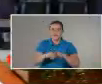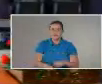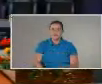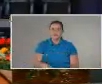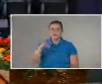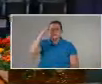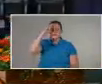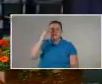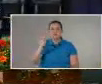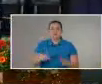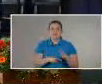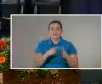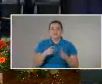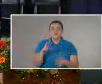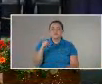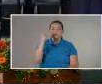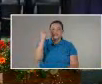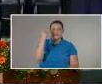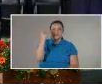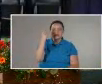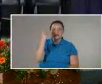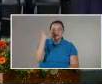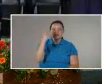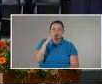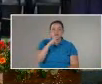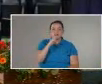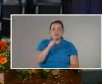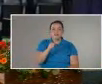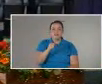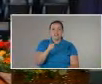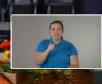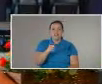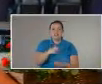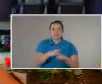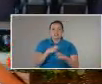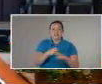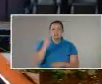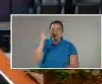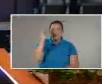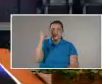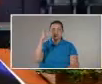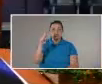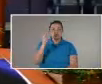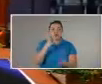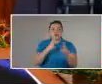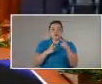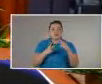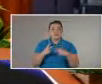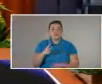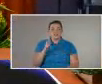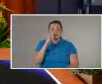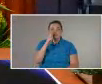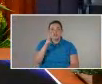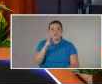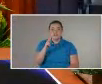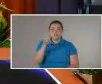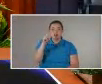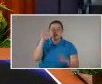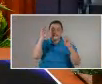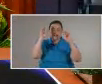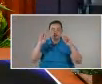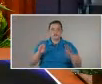Porque a veces no entienden eso. Porque les es difícil entender que ya no van a volver a ver a alguien o a una persona.